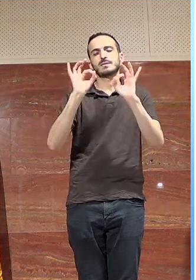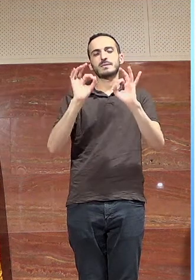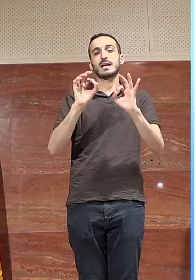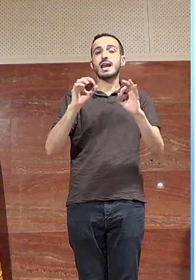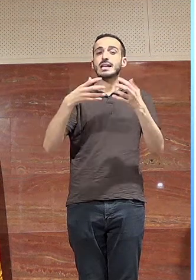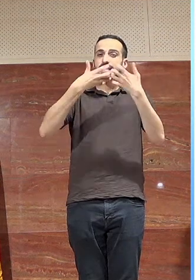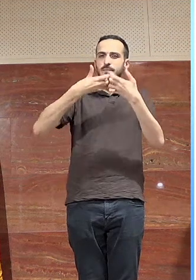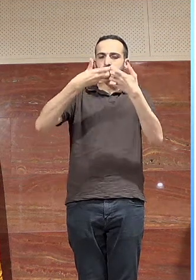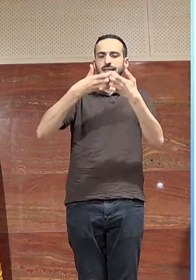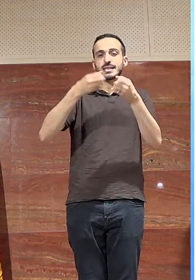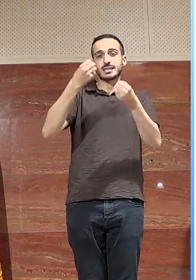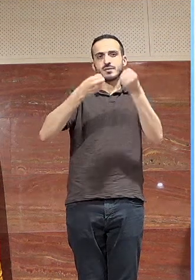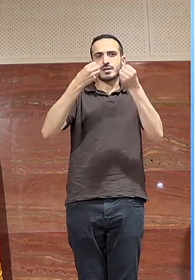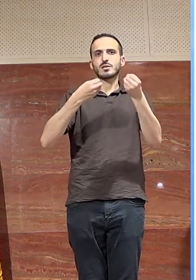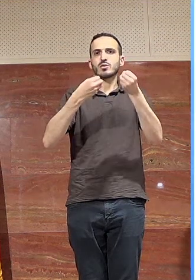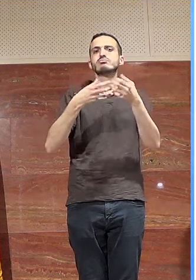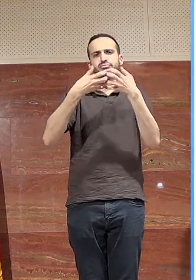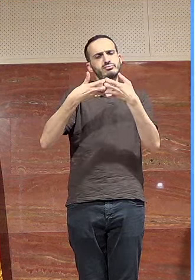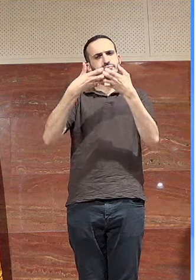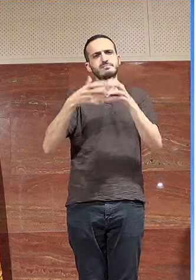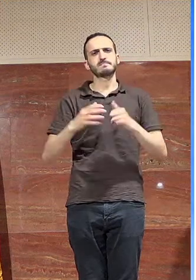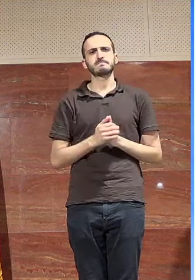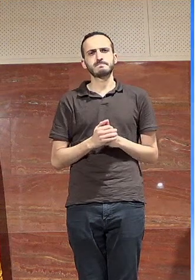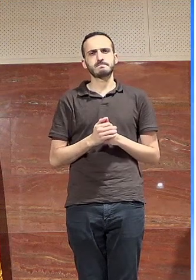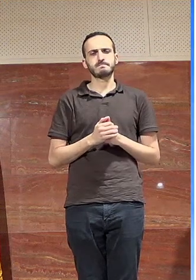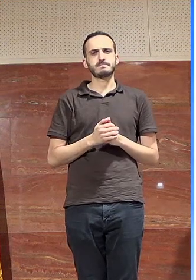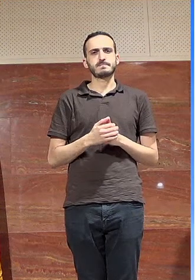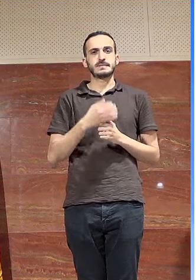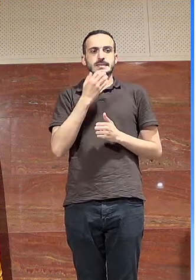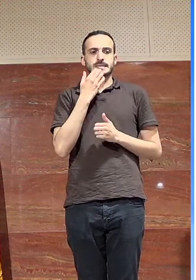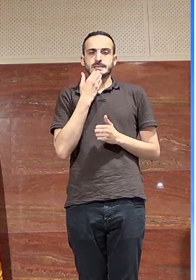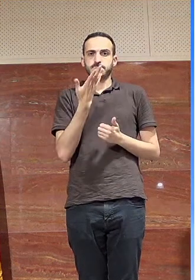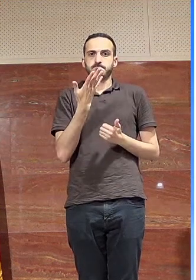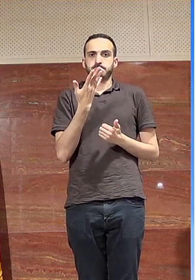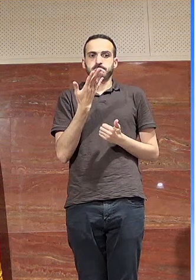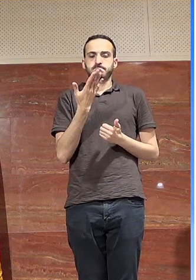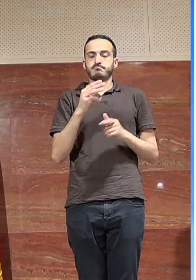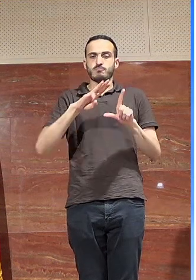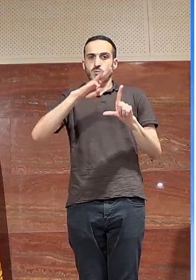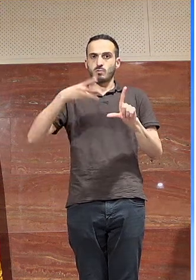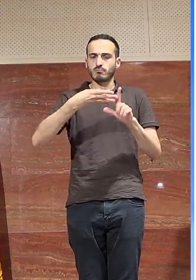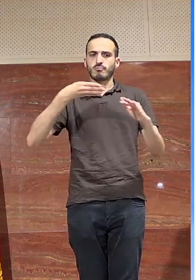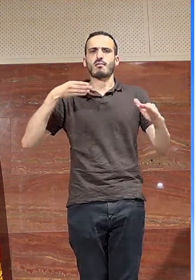vehículos. O sea que si tenéis interés podéis acceder a través de estos enlaces.